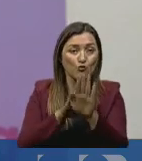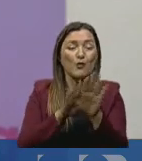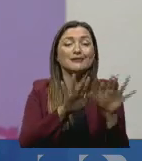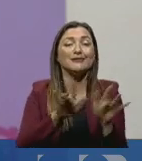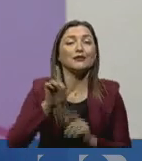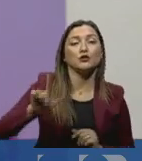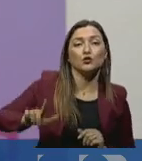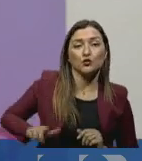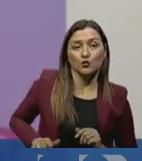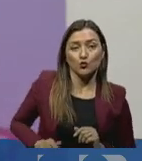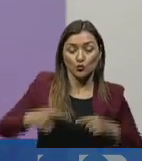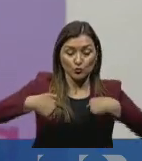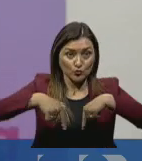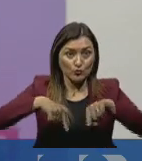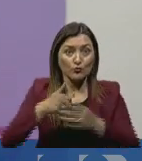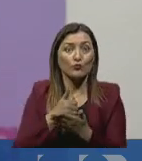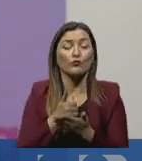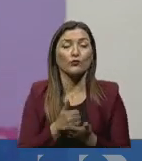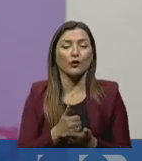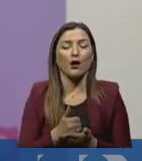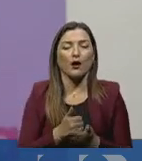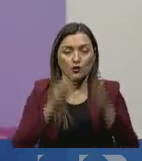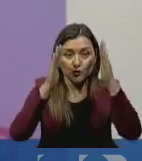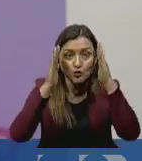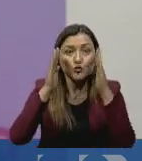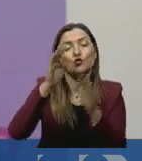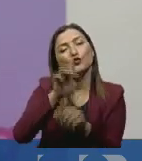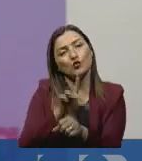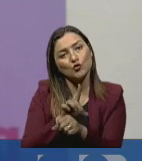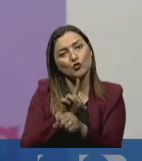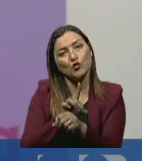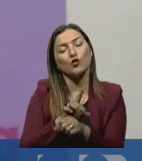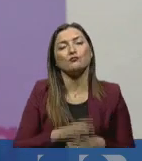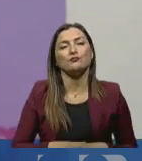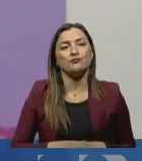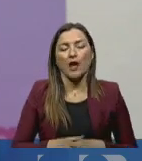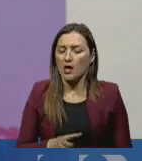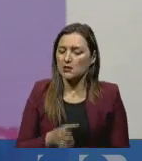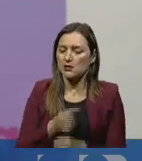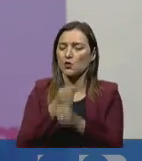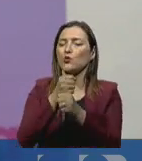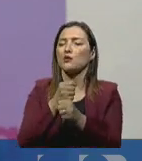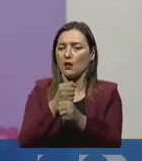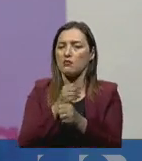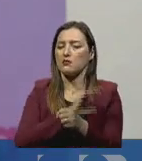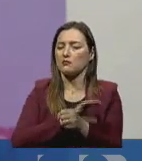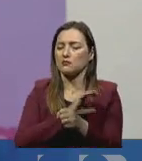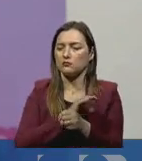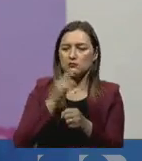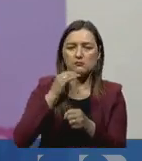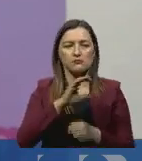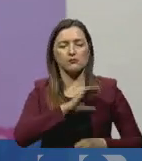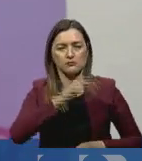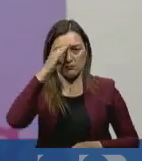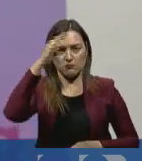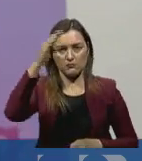a la parte de la logística de la atención médica también vamos a tener una logística de seguridad Obviamente el municipio en ese sentido va a